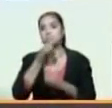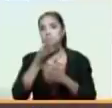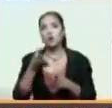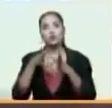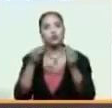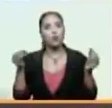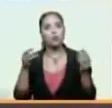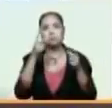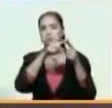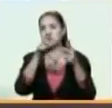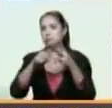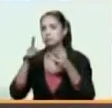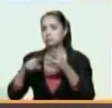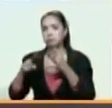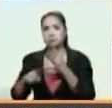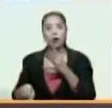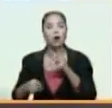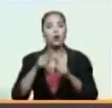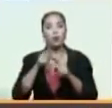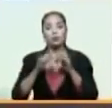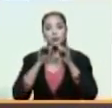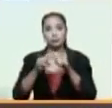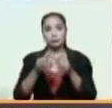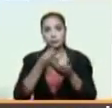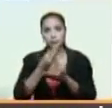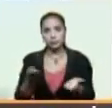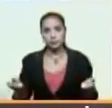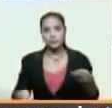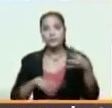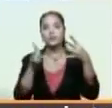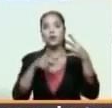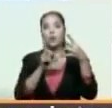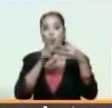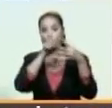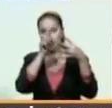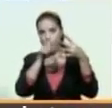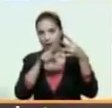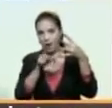esta pluralidad de delitos que he mencionado. Cuatro delitos.